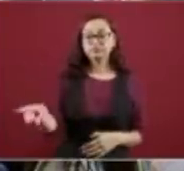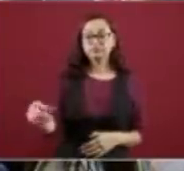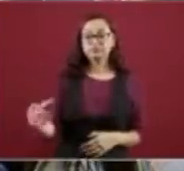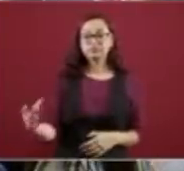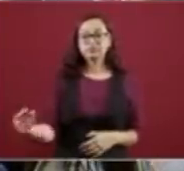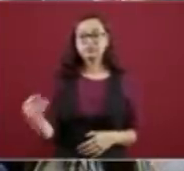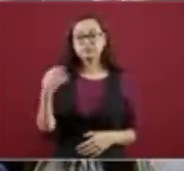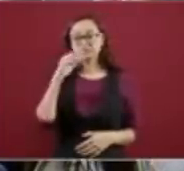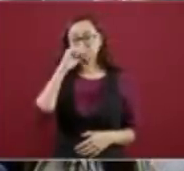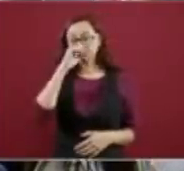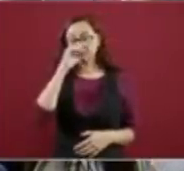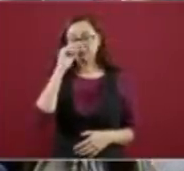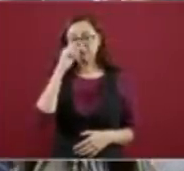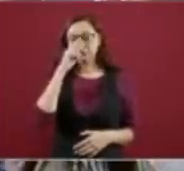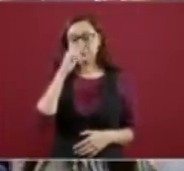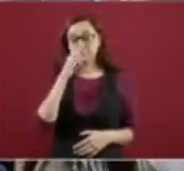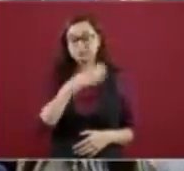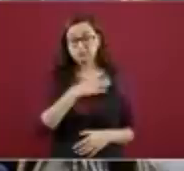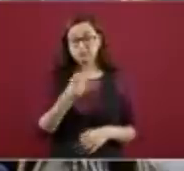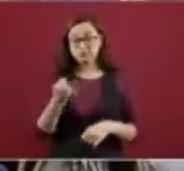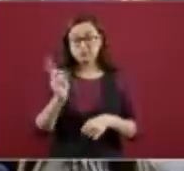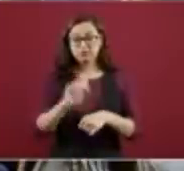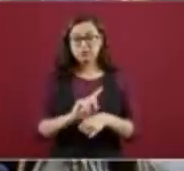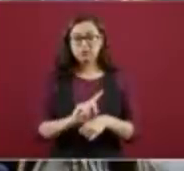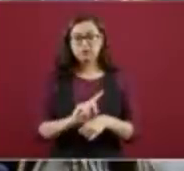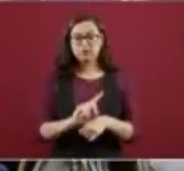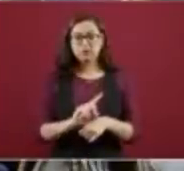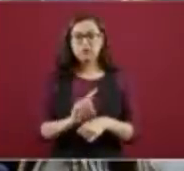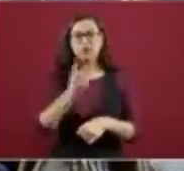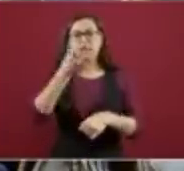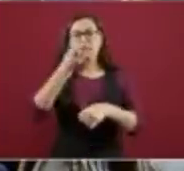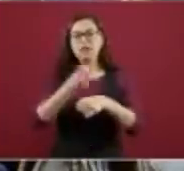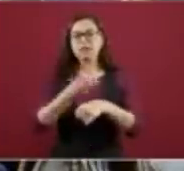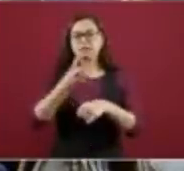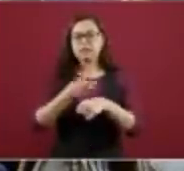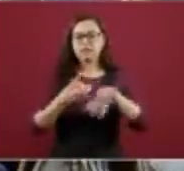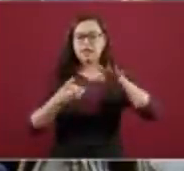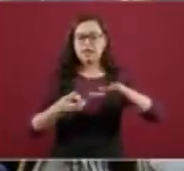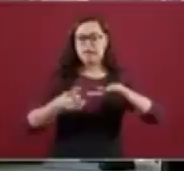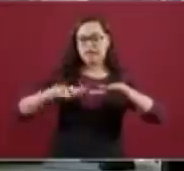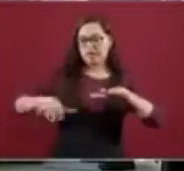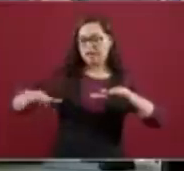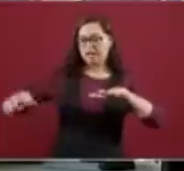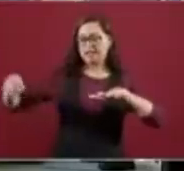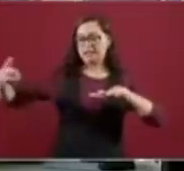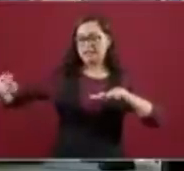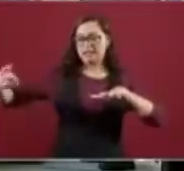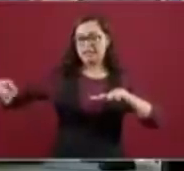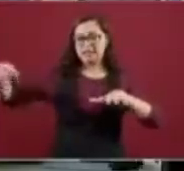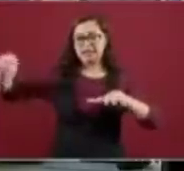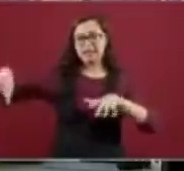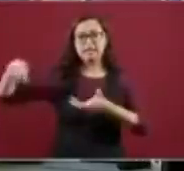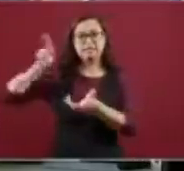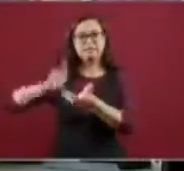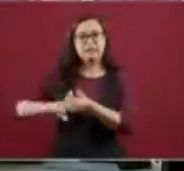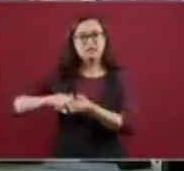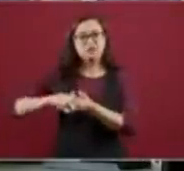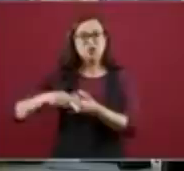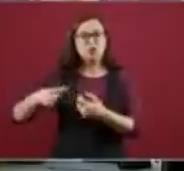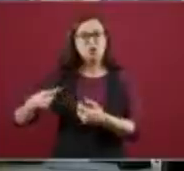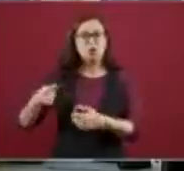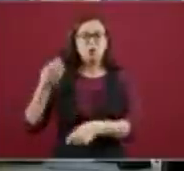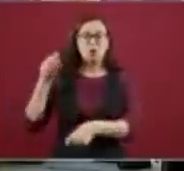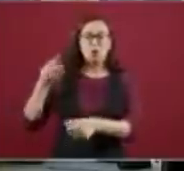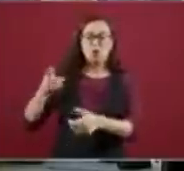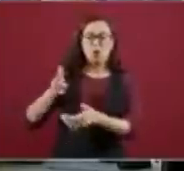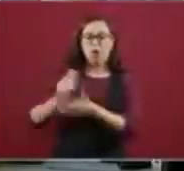También buenos días. Preguntarle, en la tercera sección había problemas de litigios, había una